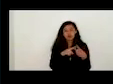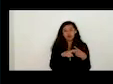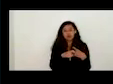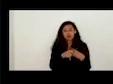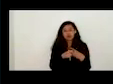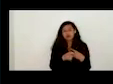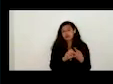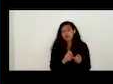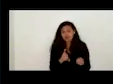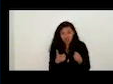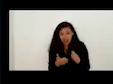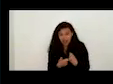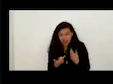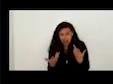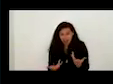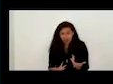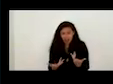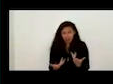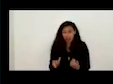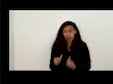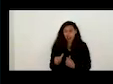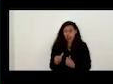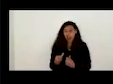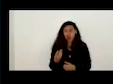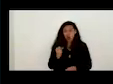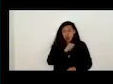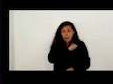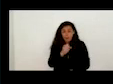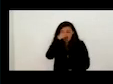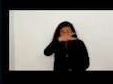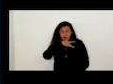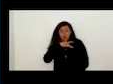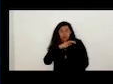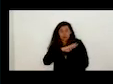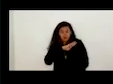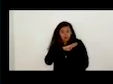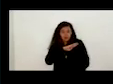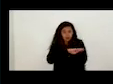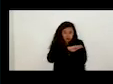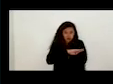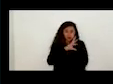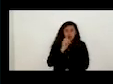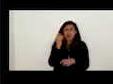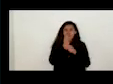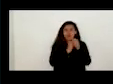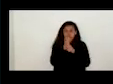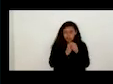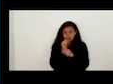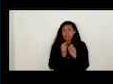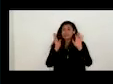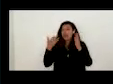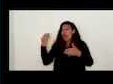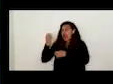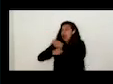realmente no tiene un impacto considerable en el riesgo cardiovascular por muchas investigaciones que se han dado en los últimos